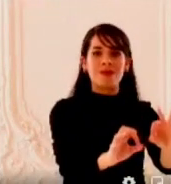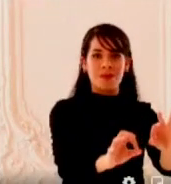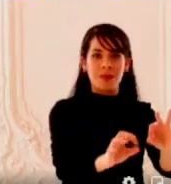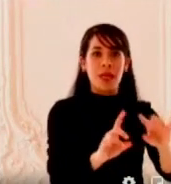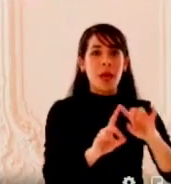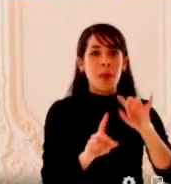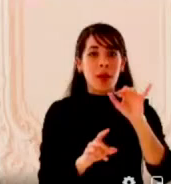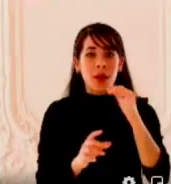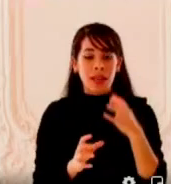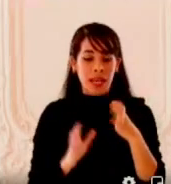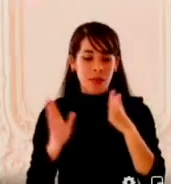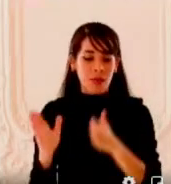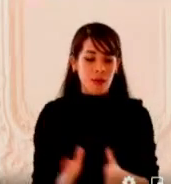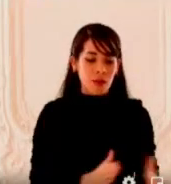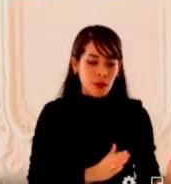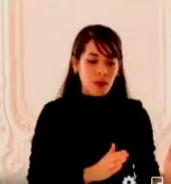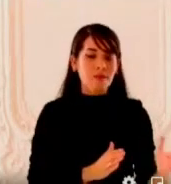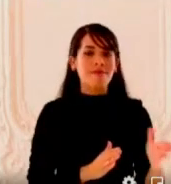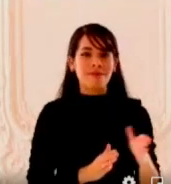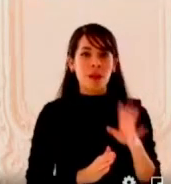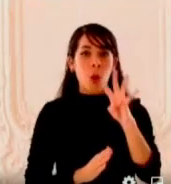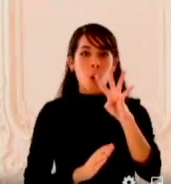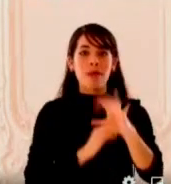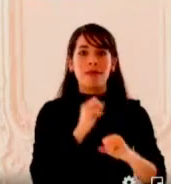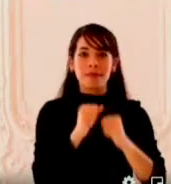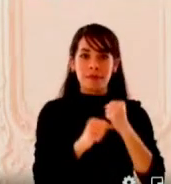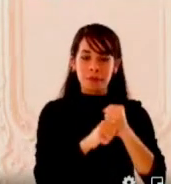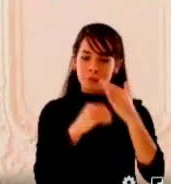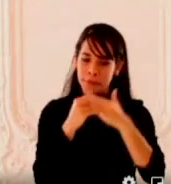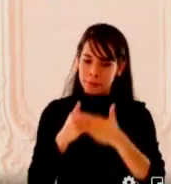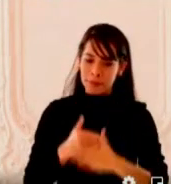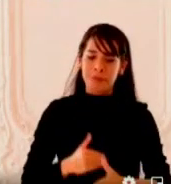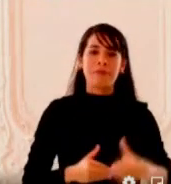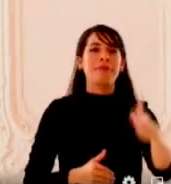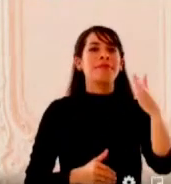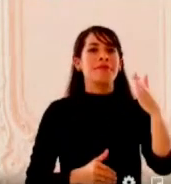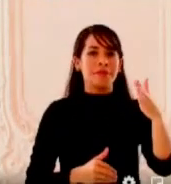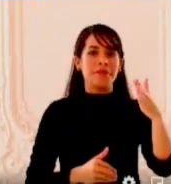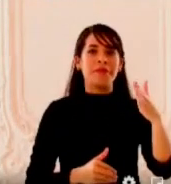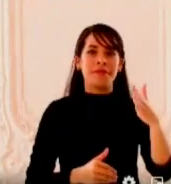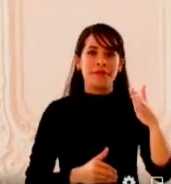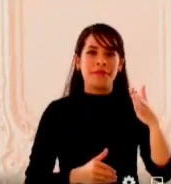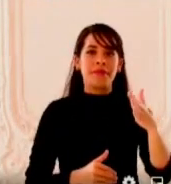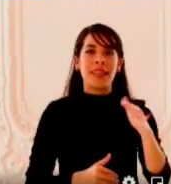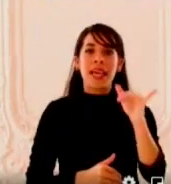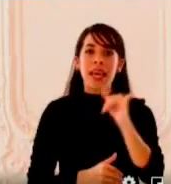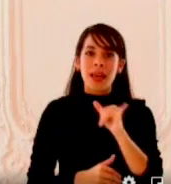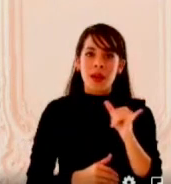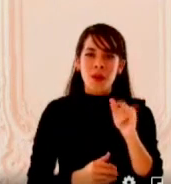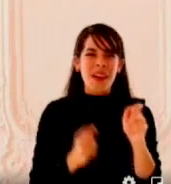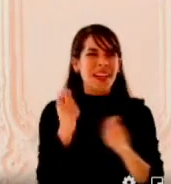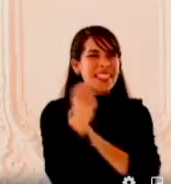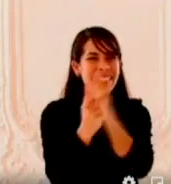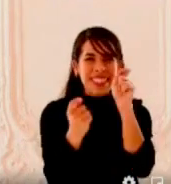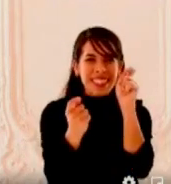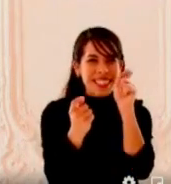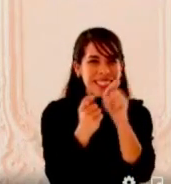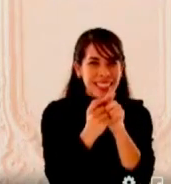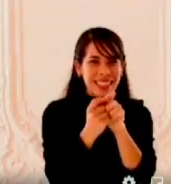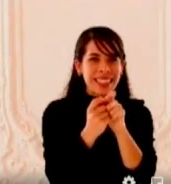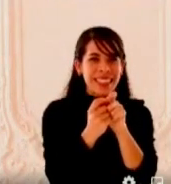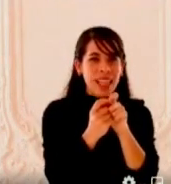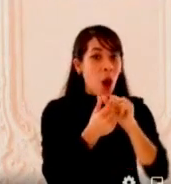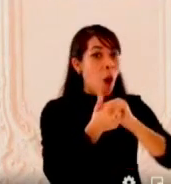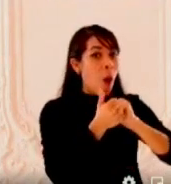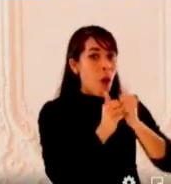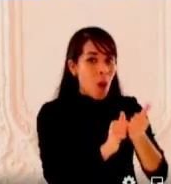a cabo en estos próximos 4 años y ya el detalle de la obra como tal,